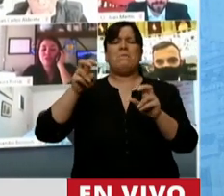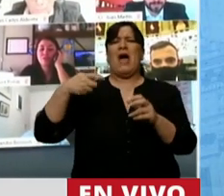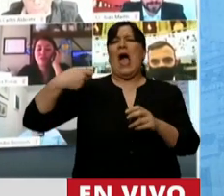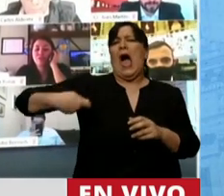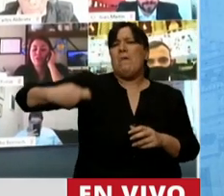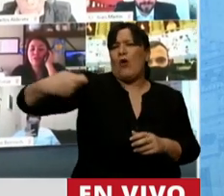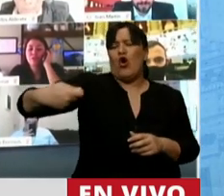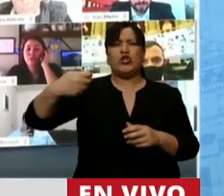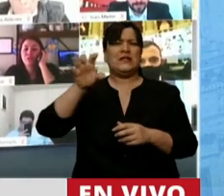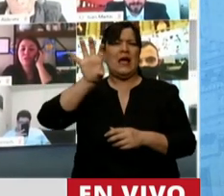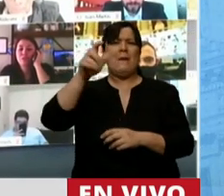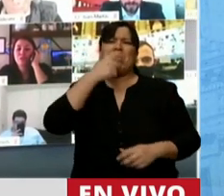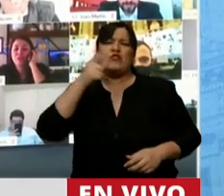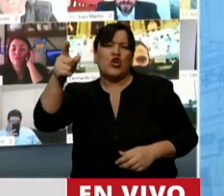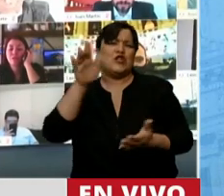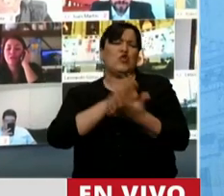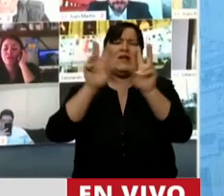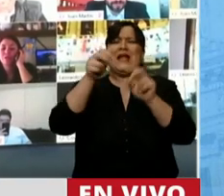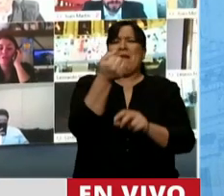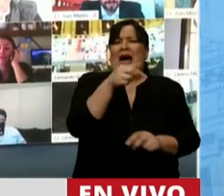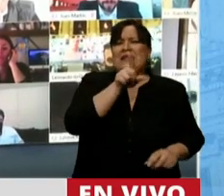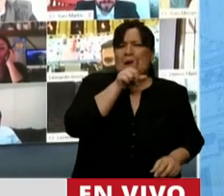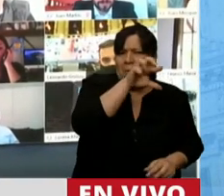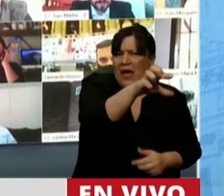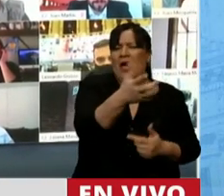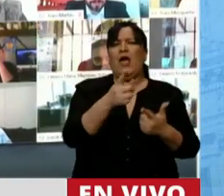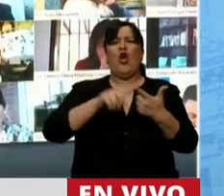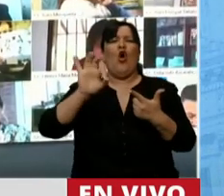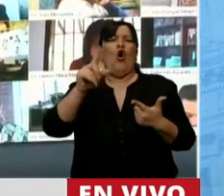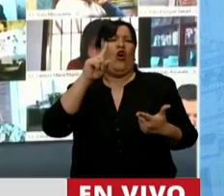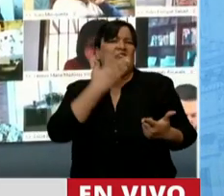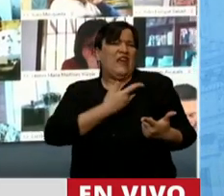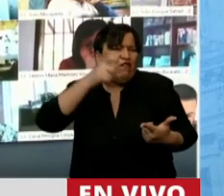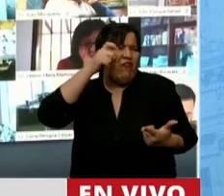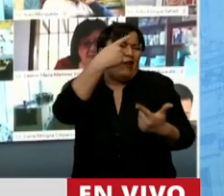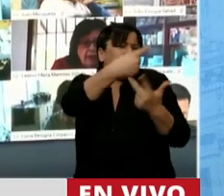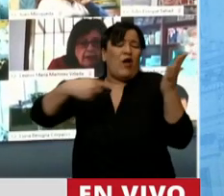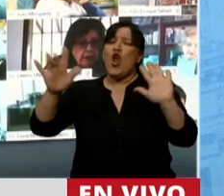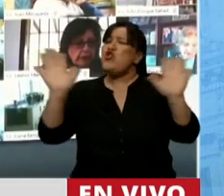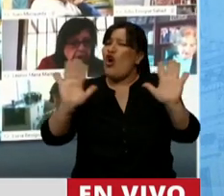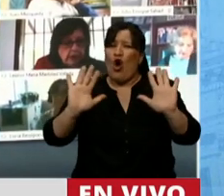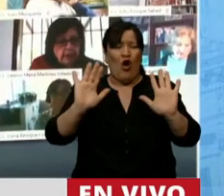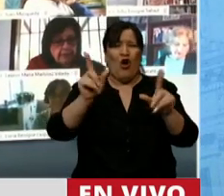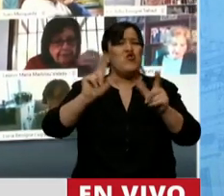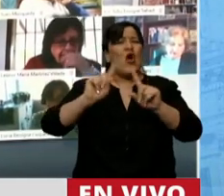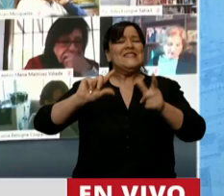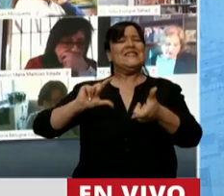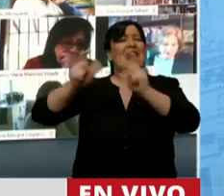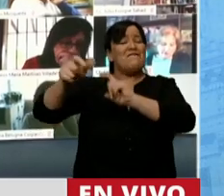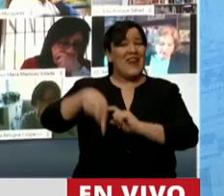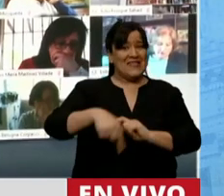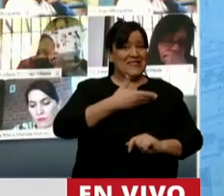con respecto a tp con respecto al ife etcétera que no son transferencias a